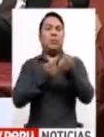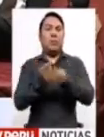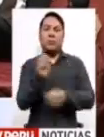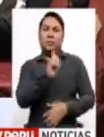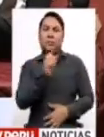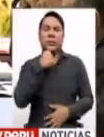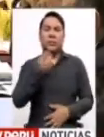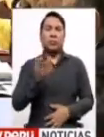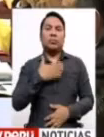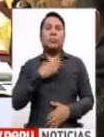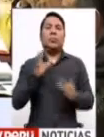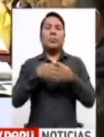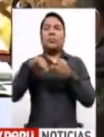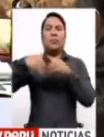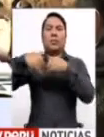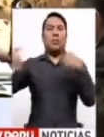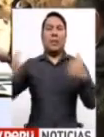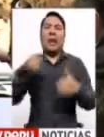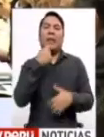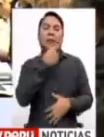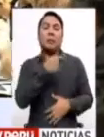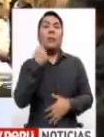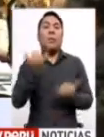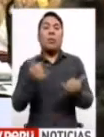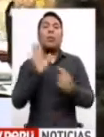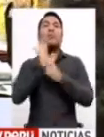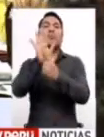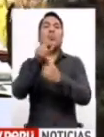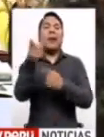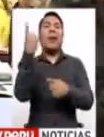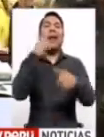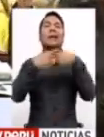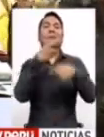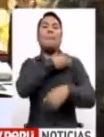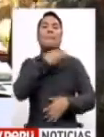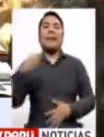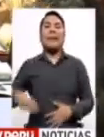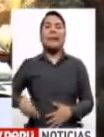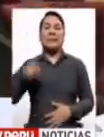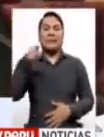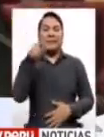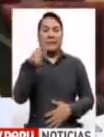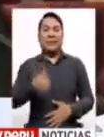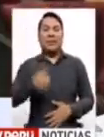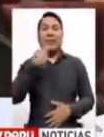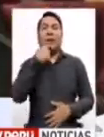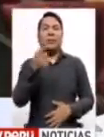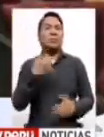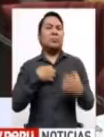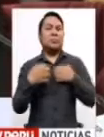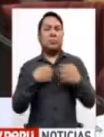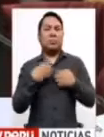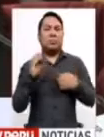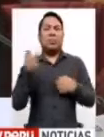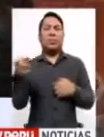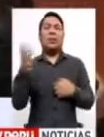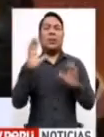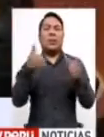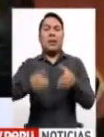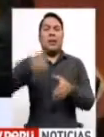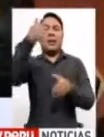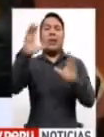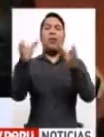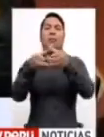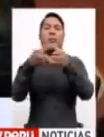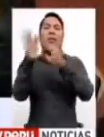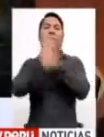investigado. En declaraciones a la prensa, el exministro planteó, por otro lado, una queja contra la presidenta de la Comisión de